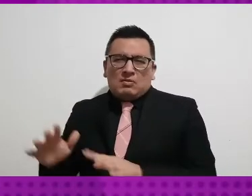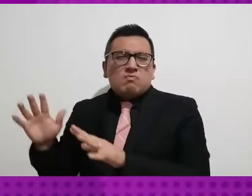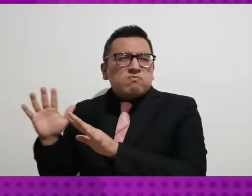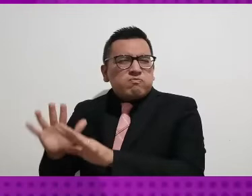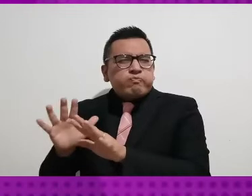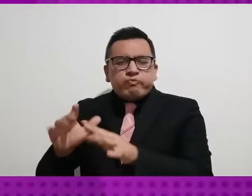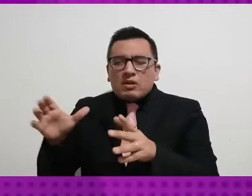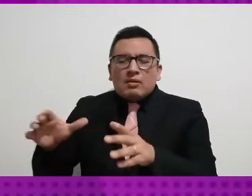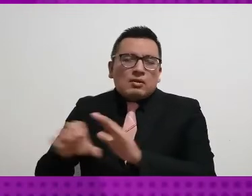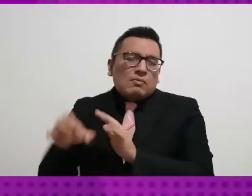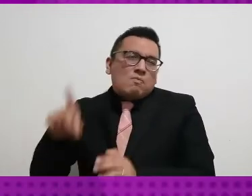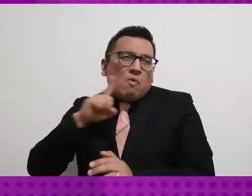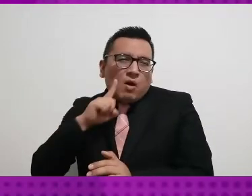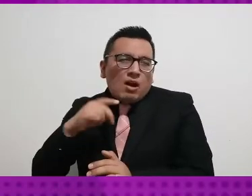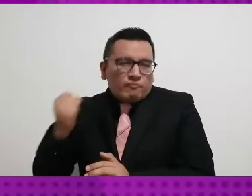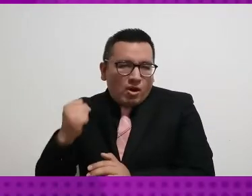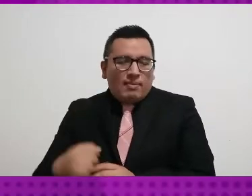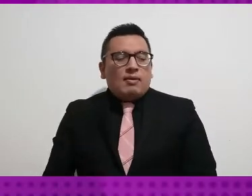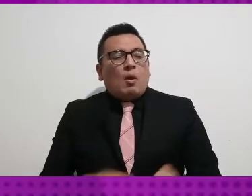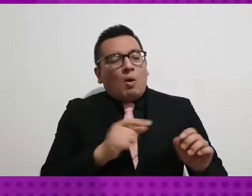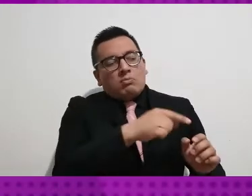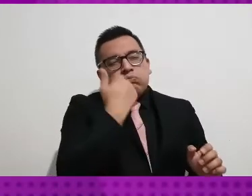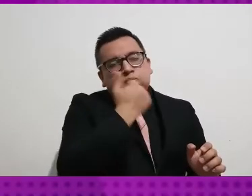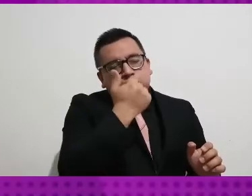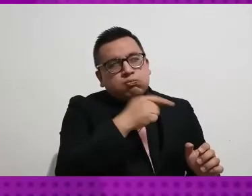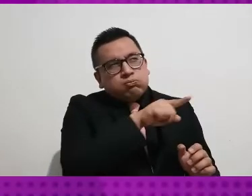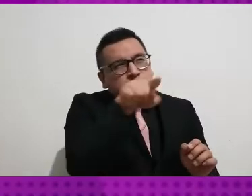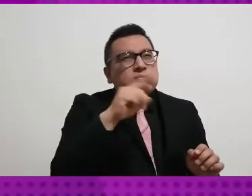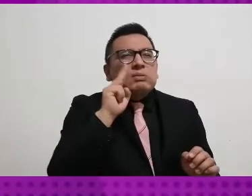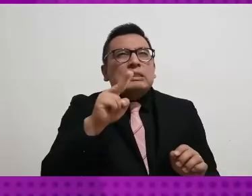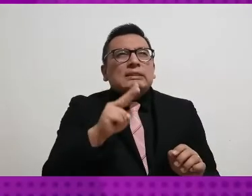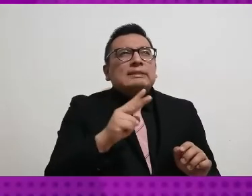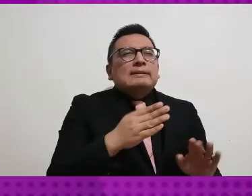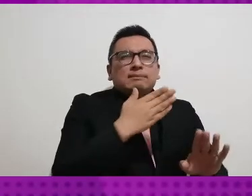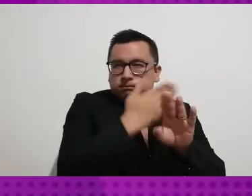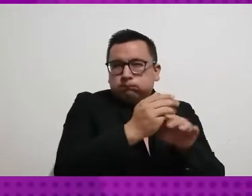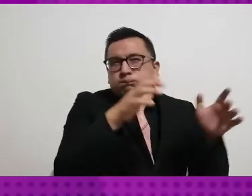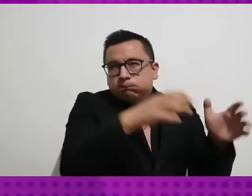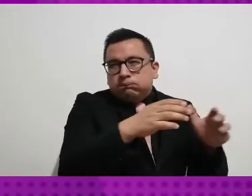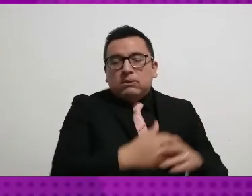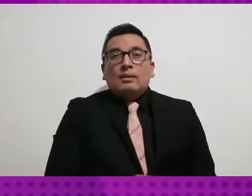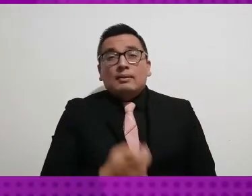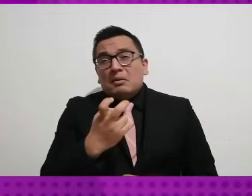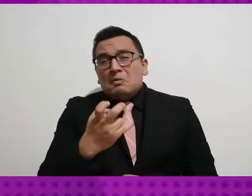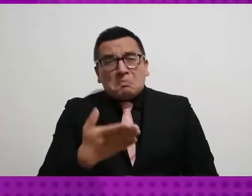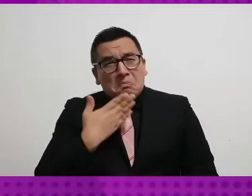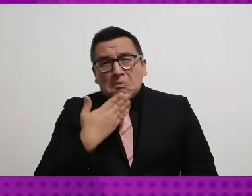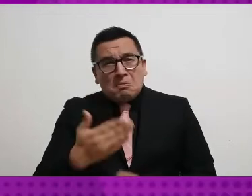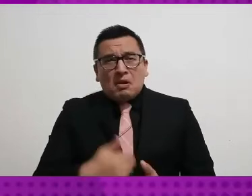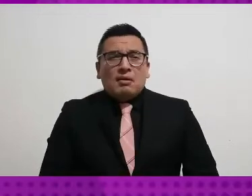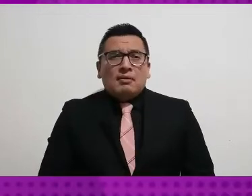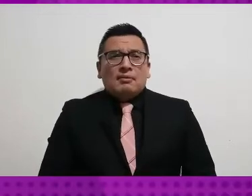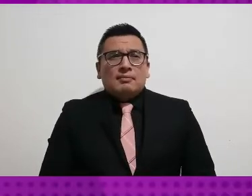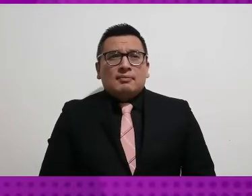visto a pesar de la pandemia, grupos de feministas, grupos de estudiantes que están en contra de varias situaciones. O sea, son cosas que van cambiando y esto es muy